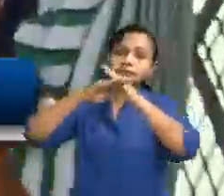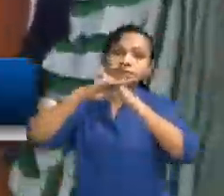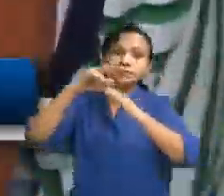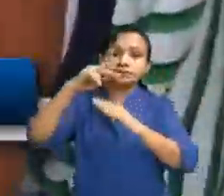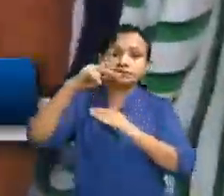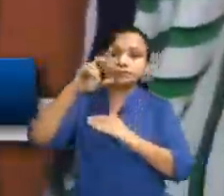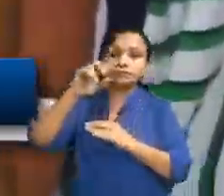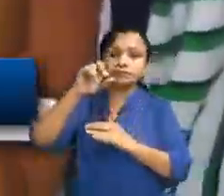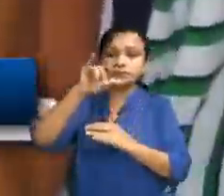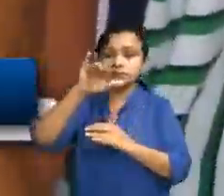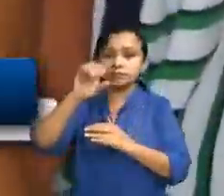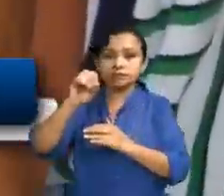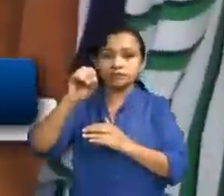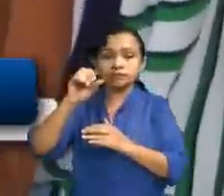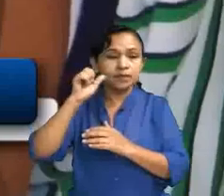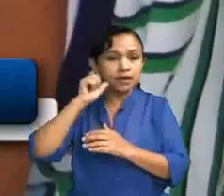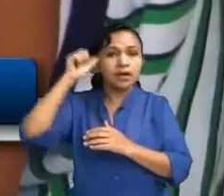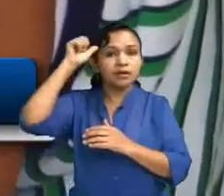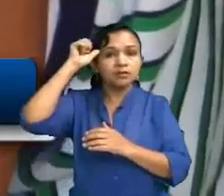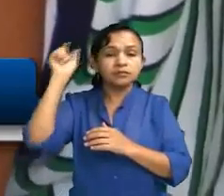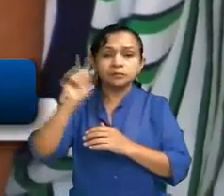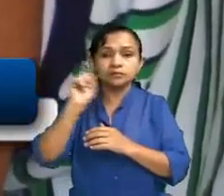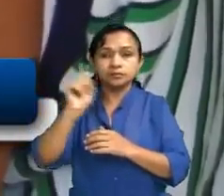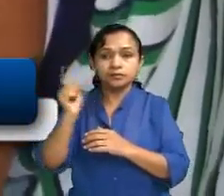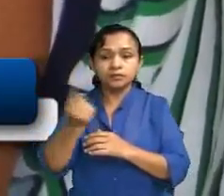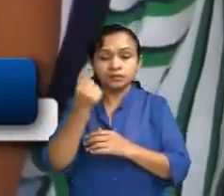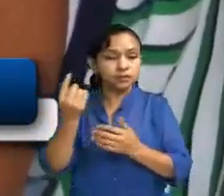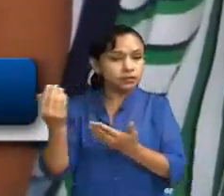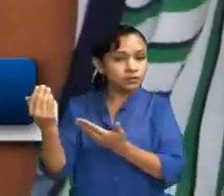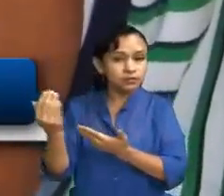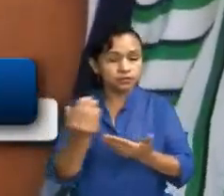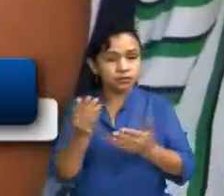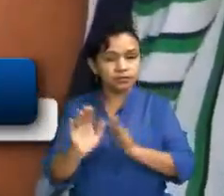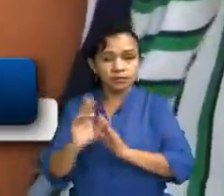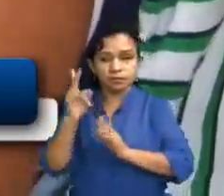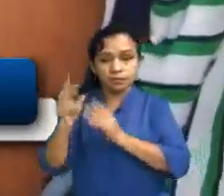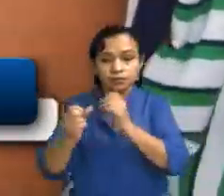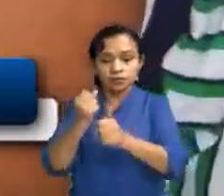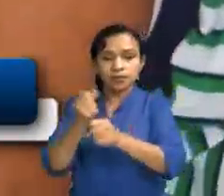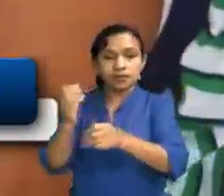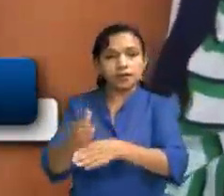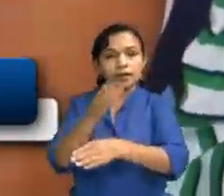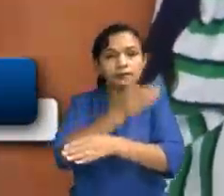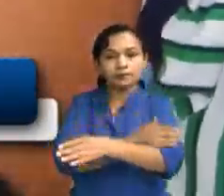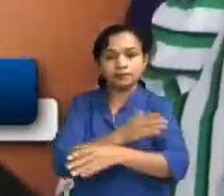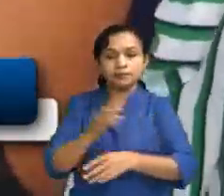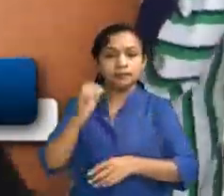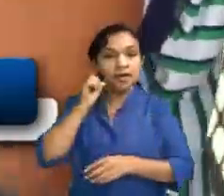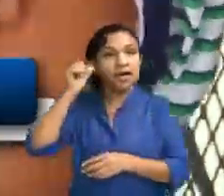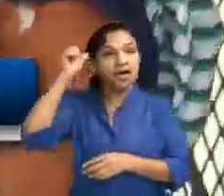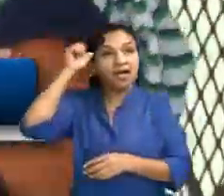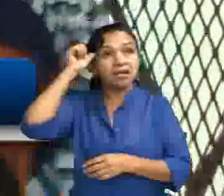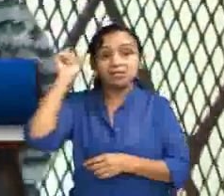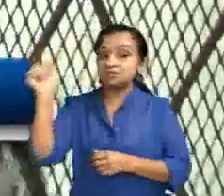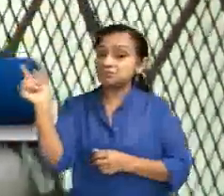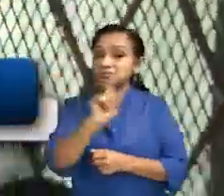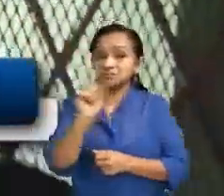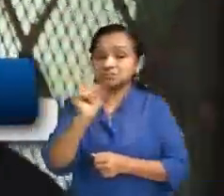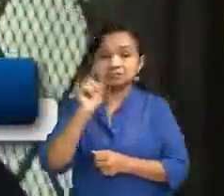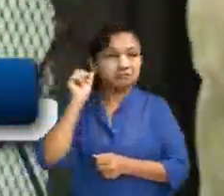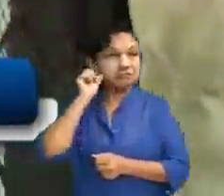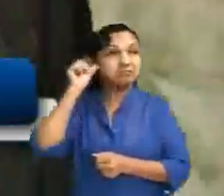no se hace ningún refuerzo en edad adulta, simplemente antes de la edad de los 2 años. No, en la edad adulta ya no se hace ningún refuerzo,